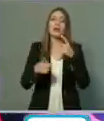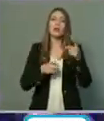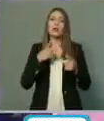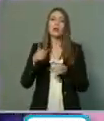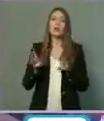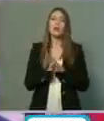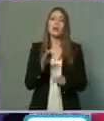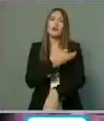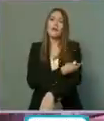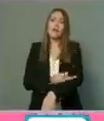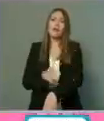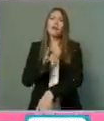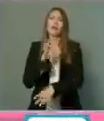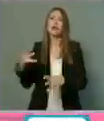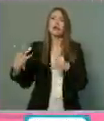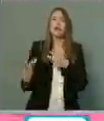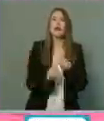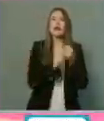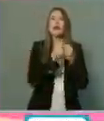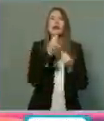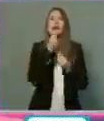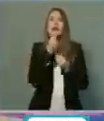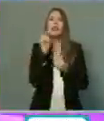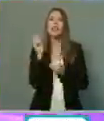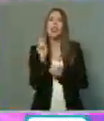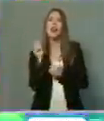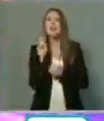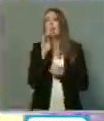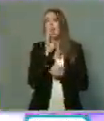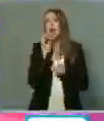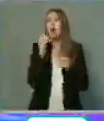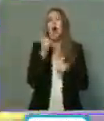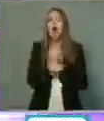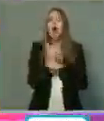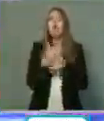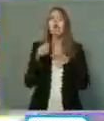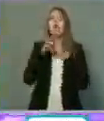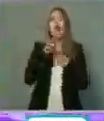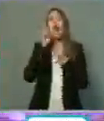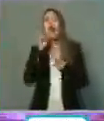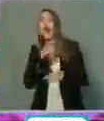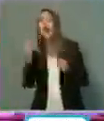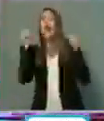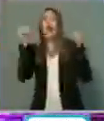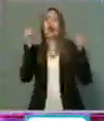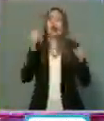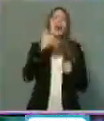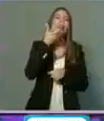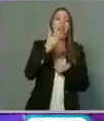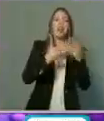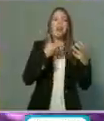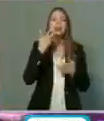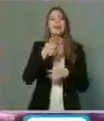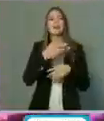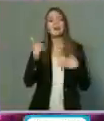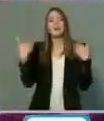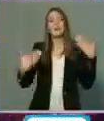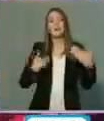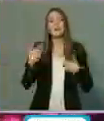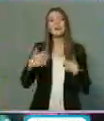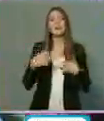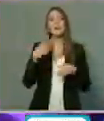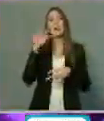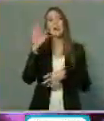familiar, donde pueden llevar al niño, la novia, la mamá, la abuelita, ir a gritar y a su favorito y todo. Muy divertido. 40 años estamos por